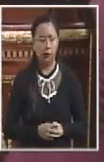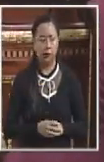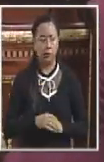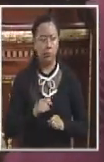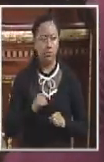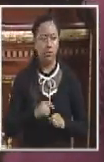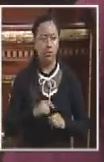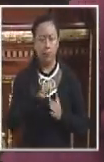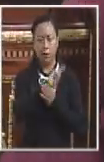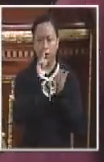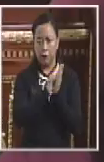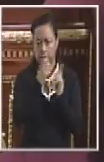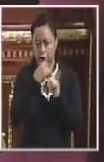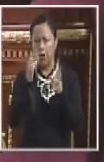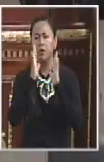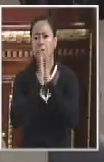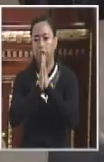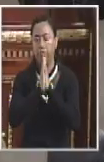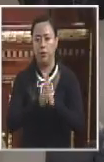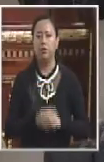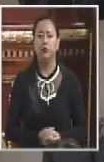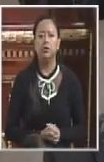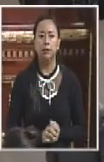ley orgánica, por favor.